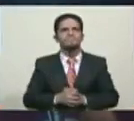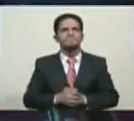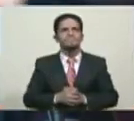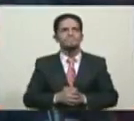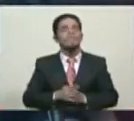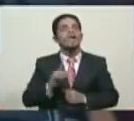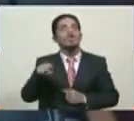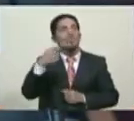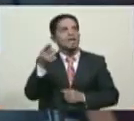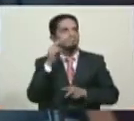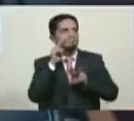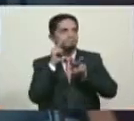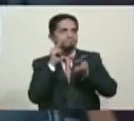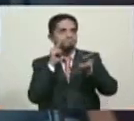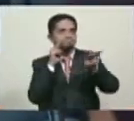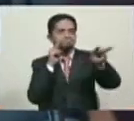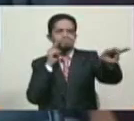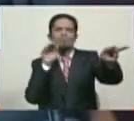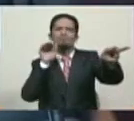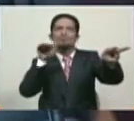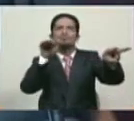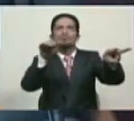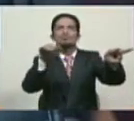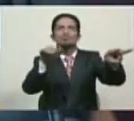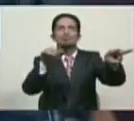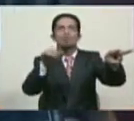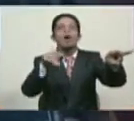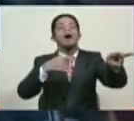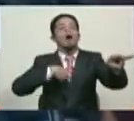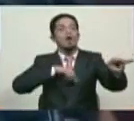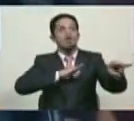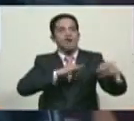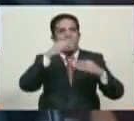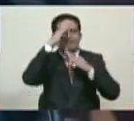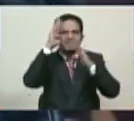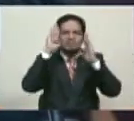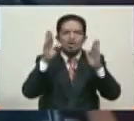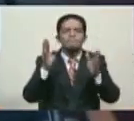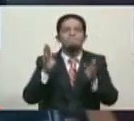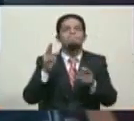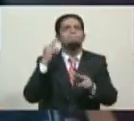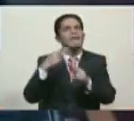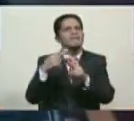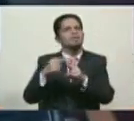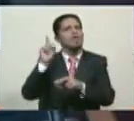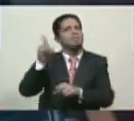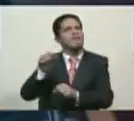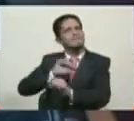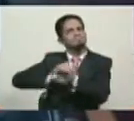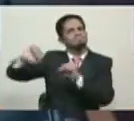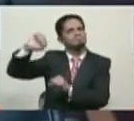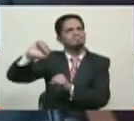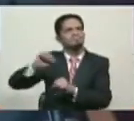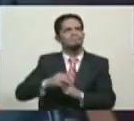vasto campo que nos falta por recorrer, fijemos la atención sobre los peligros que debemos evitar. Bolívar, a 200